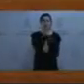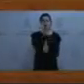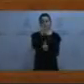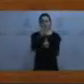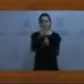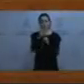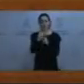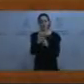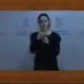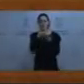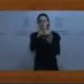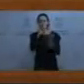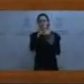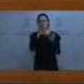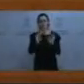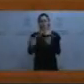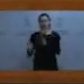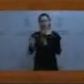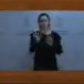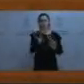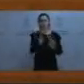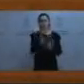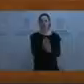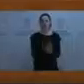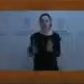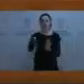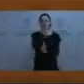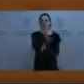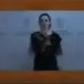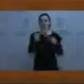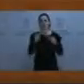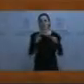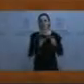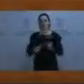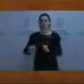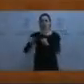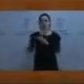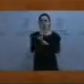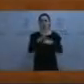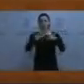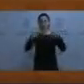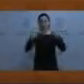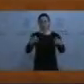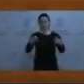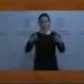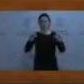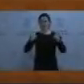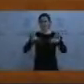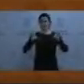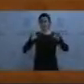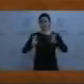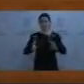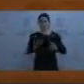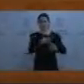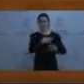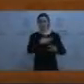para poder dejar lista esta moción antes de dicho final, ¿no? He preferido dejarlo listo para poder después